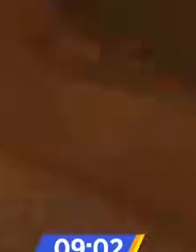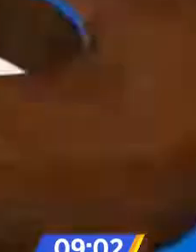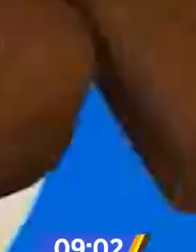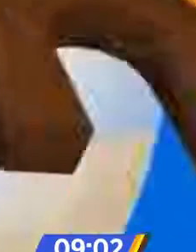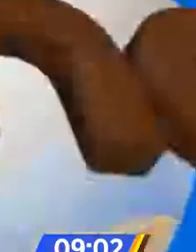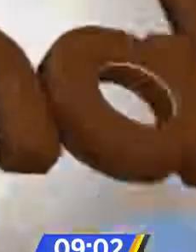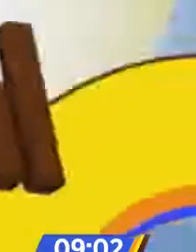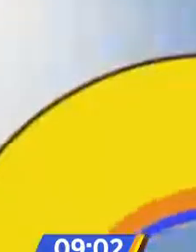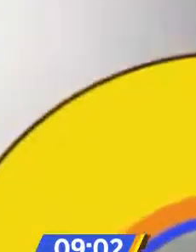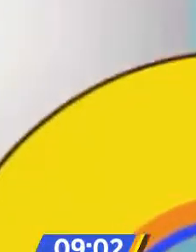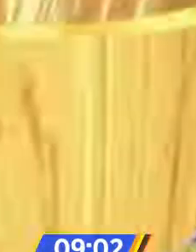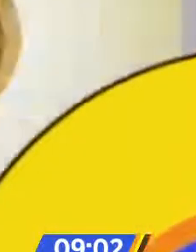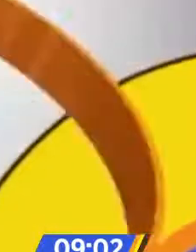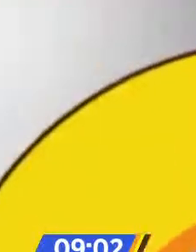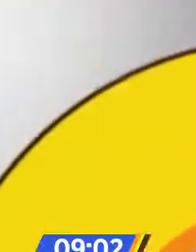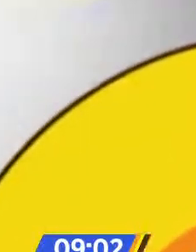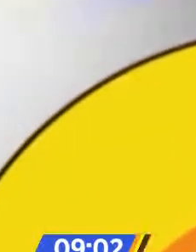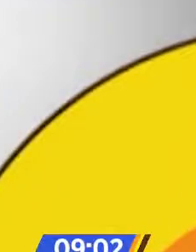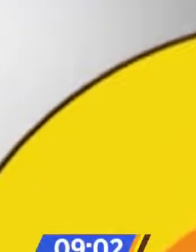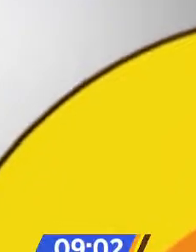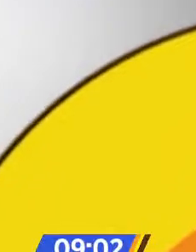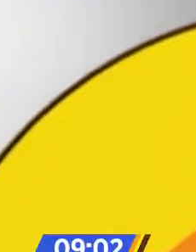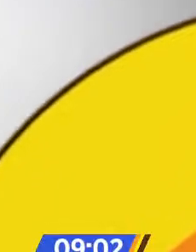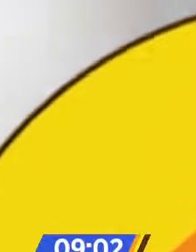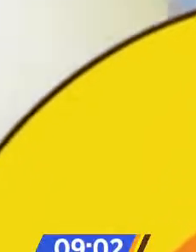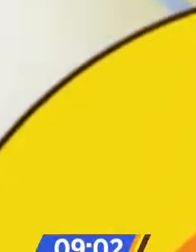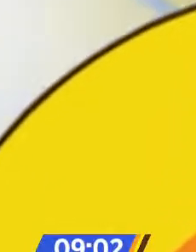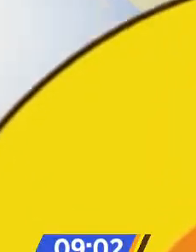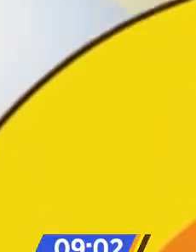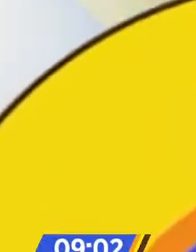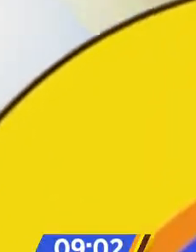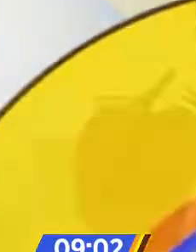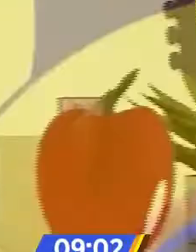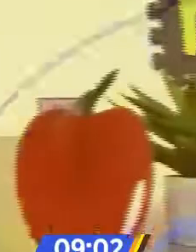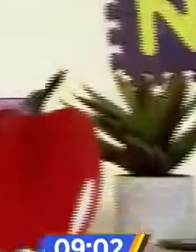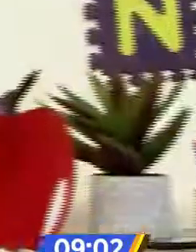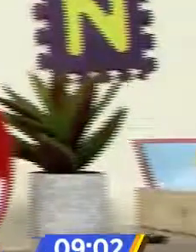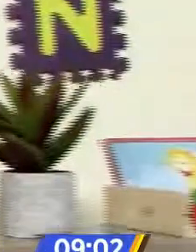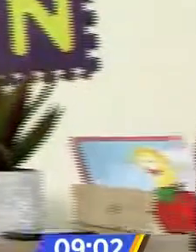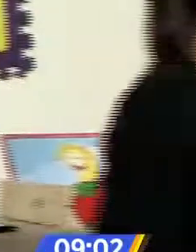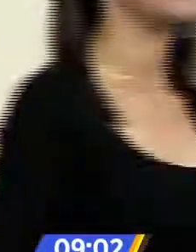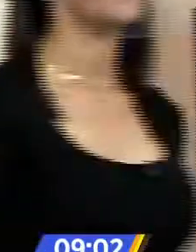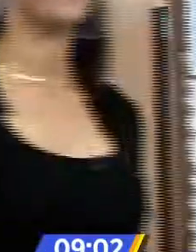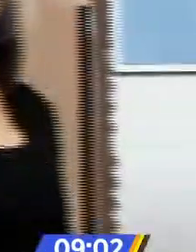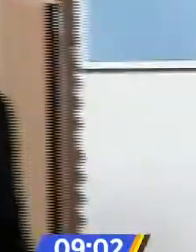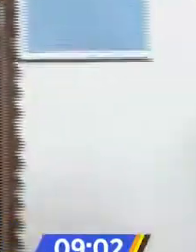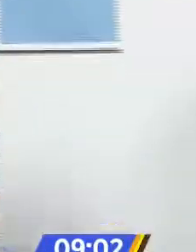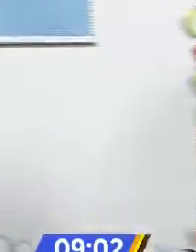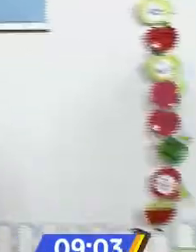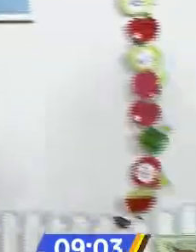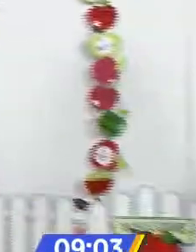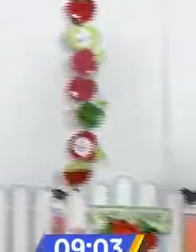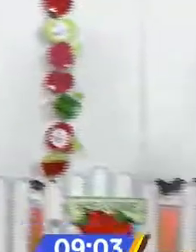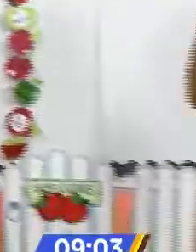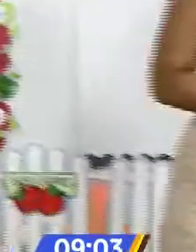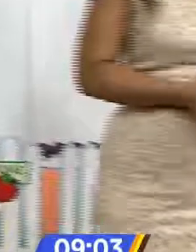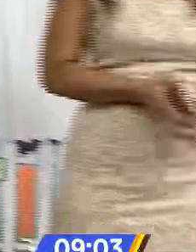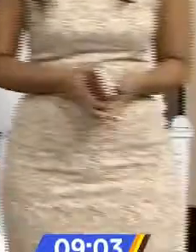Volver a vernos me emociona bastante. Para que pase solo debo cuidarme. Te saludo con la mano en el aire. Te saludo